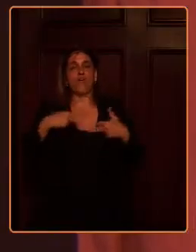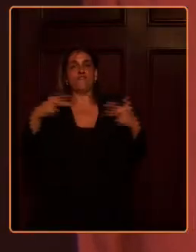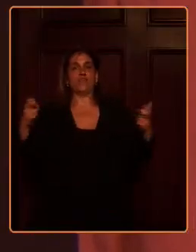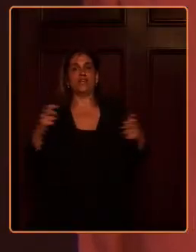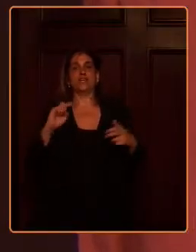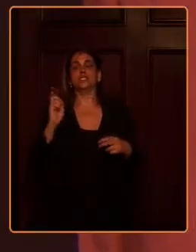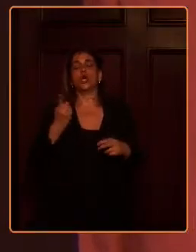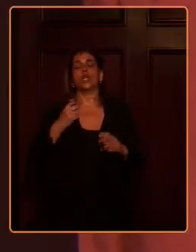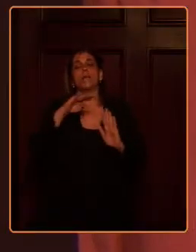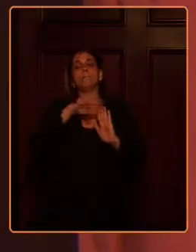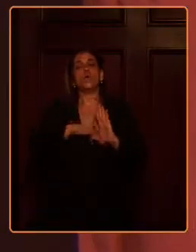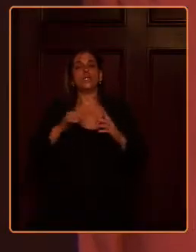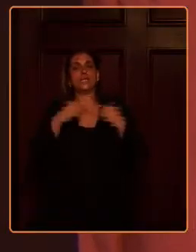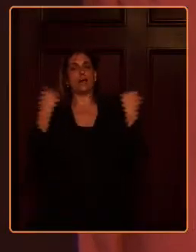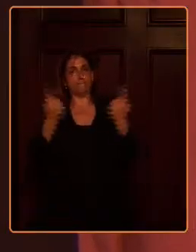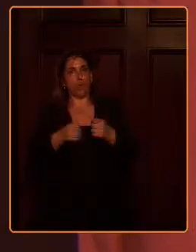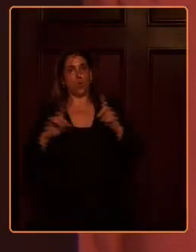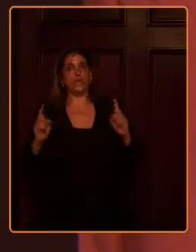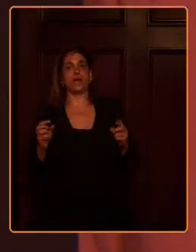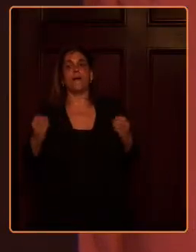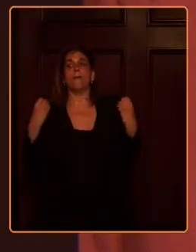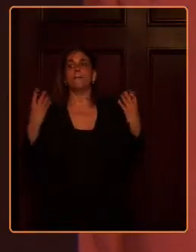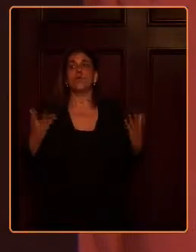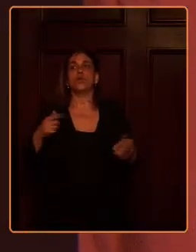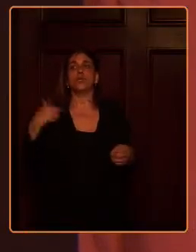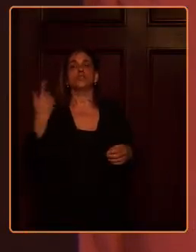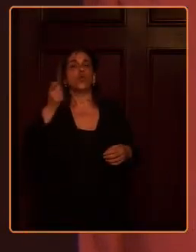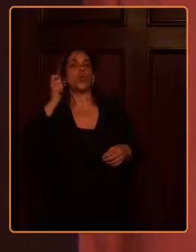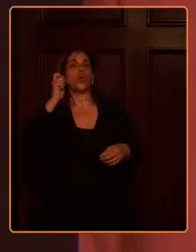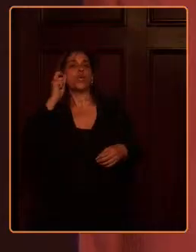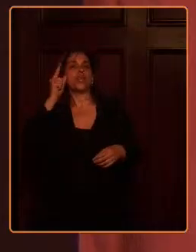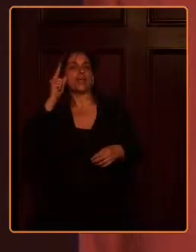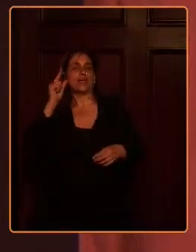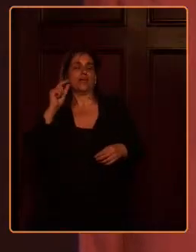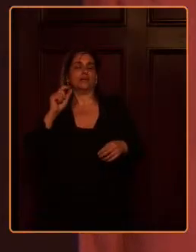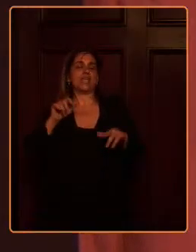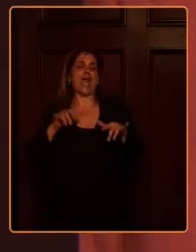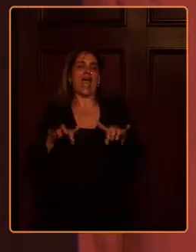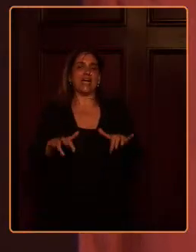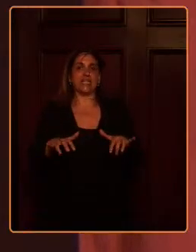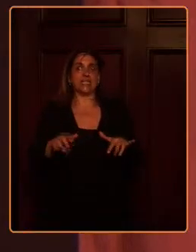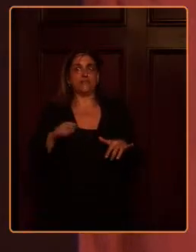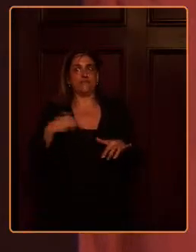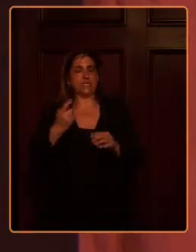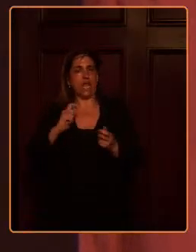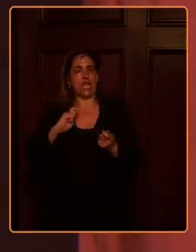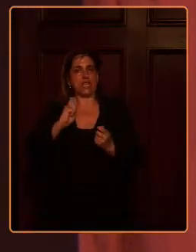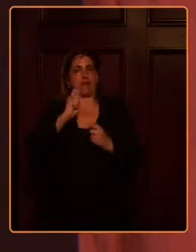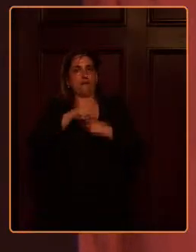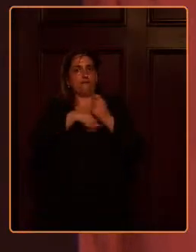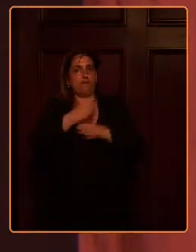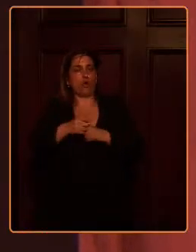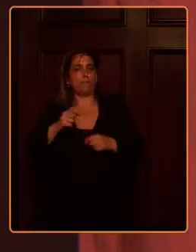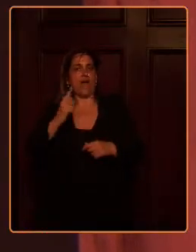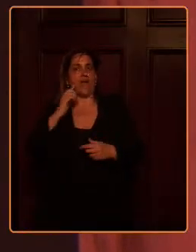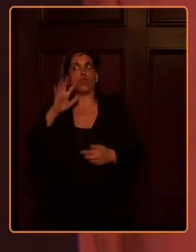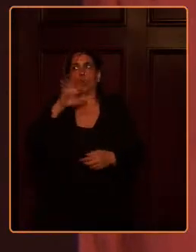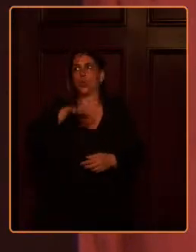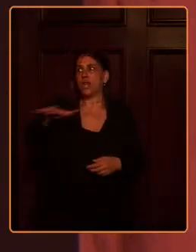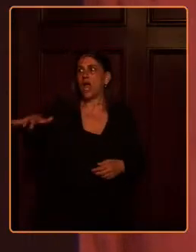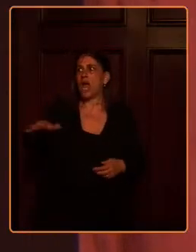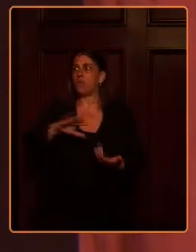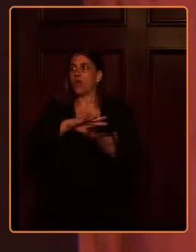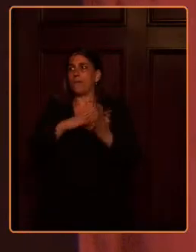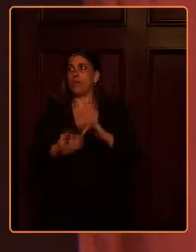y política pública, porque la inteligencia artificial, ustedes lo saben más que nadie, está transformando nuestras aulas, nuestros